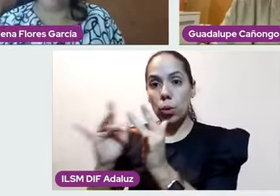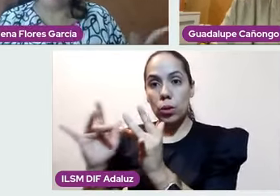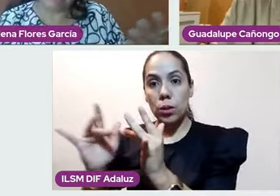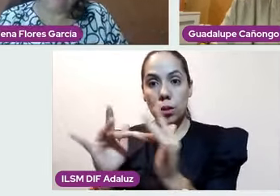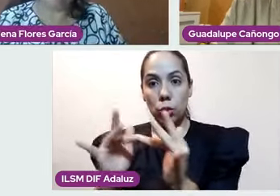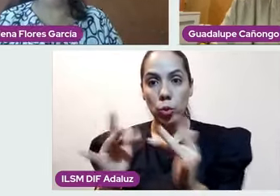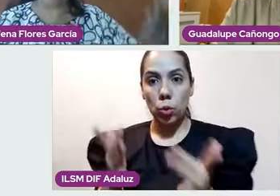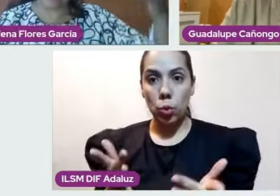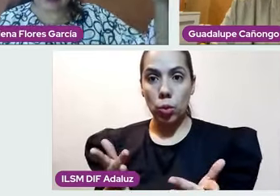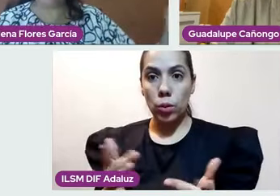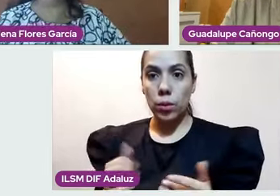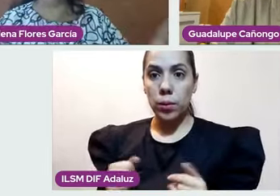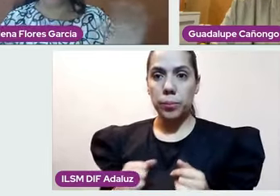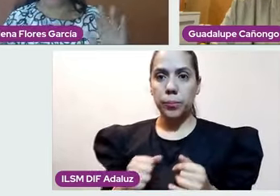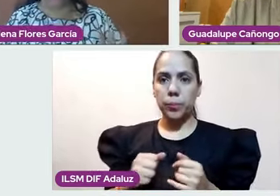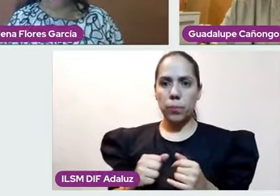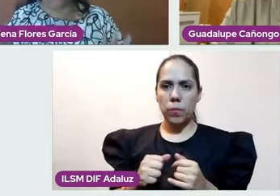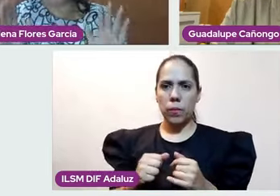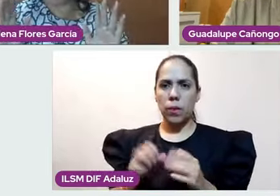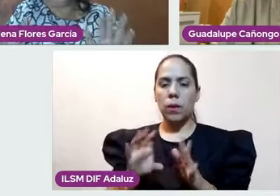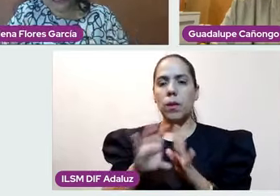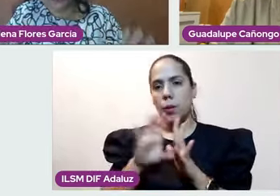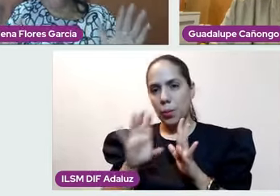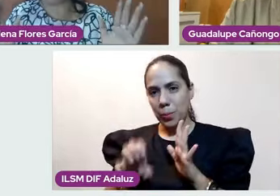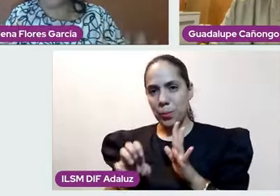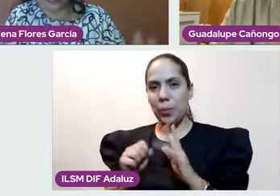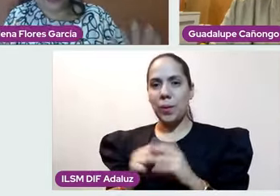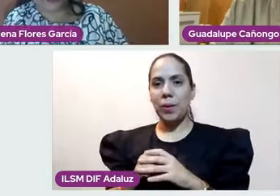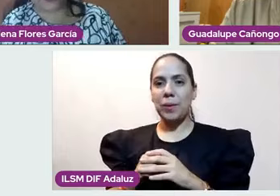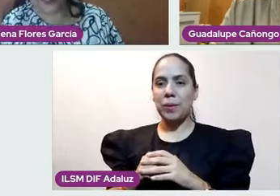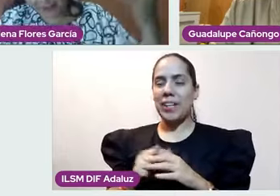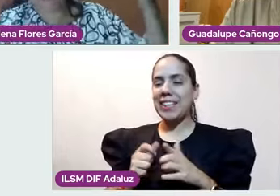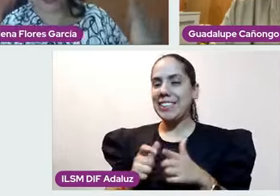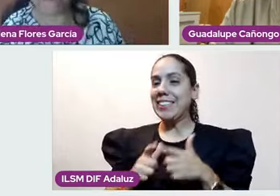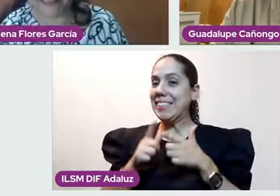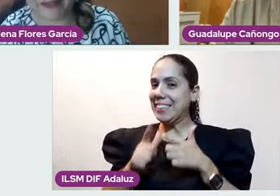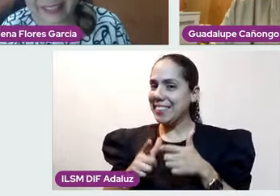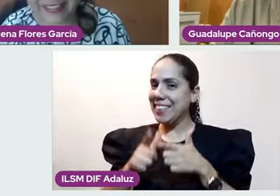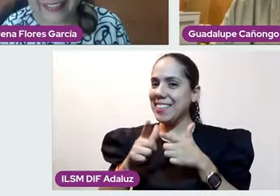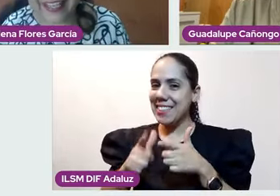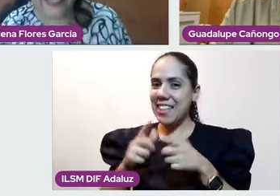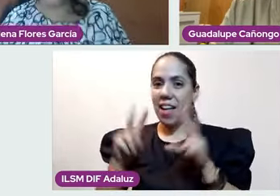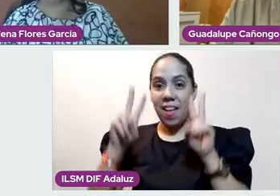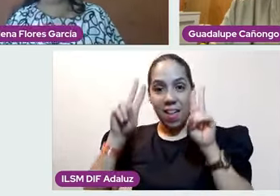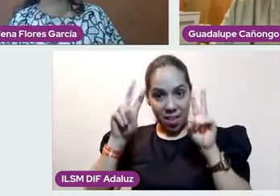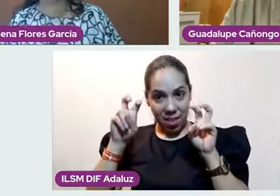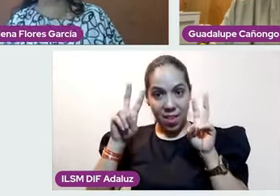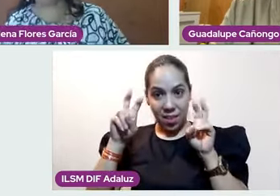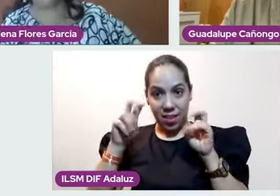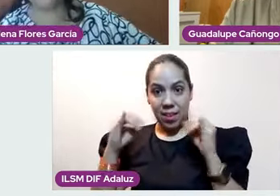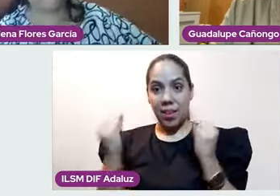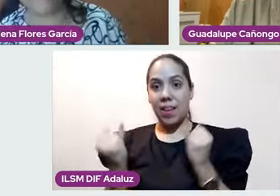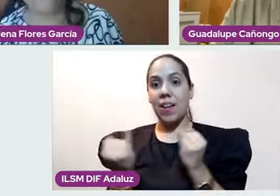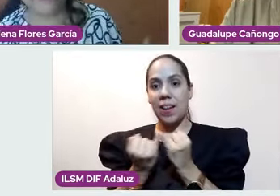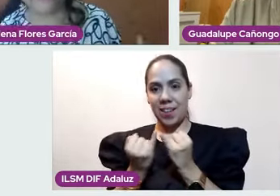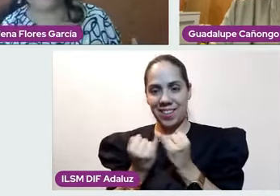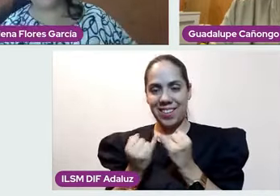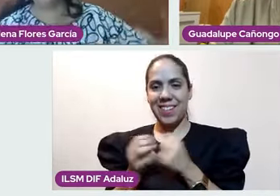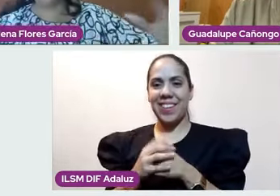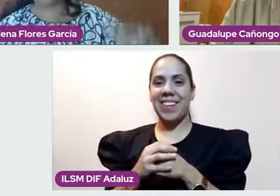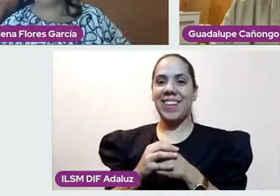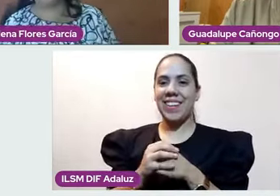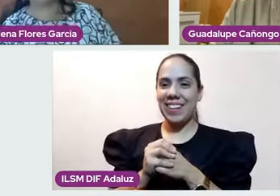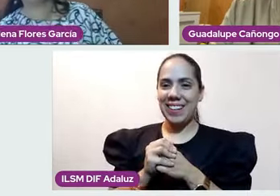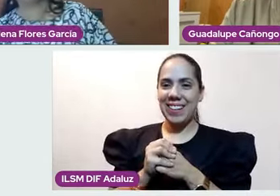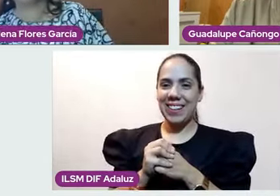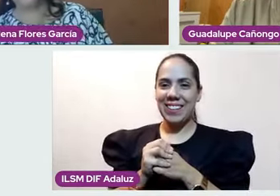temas que vamos, sin quitar la mirada crítica, que finalmente nuestras formaciones nos permiten ser